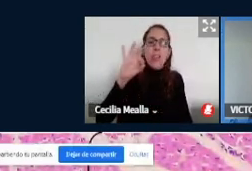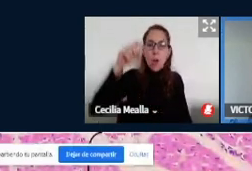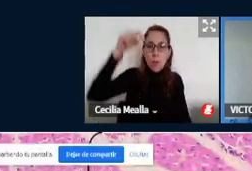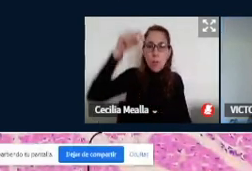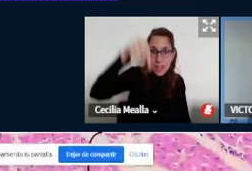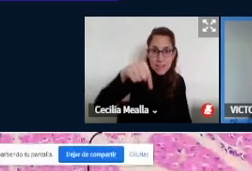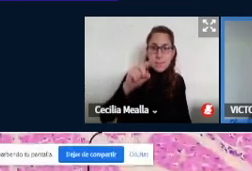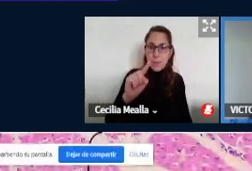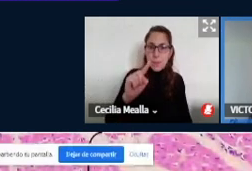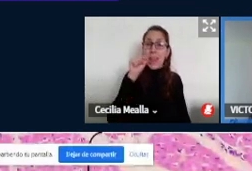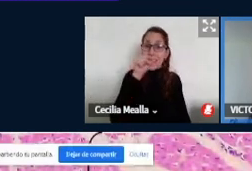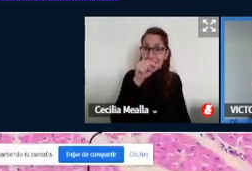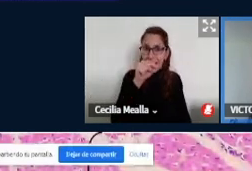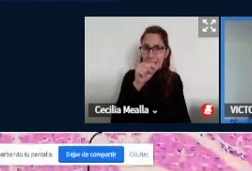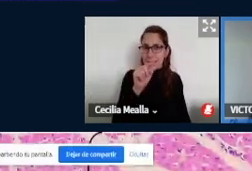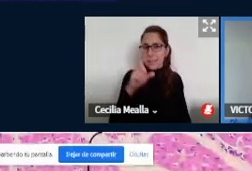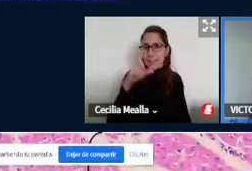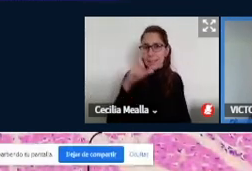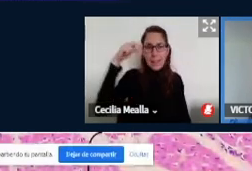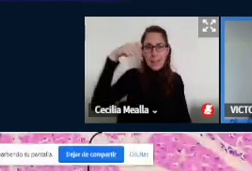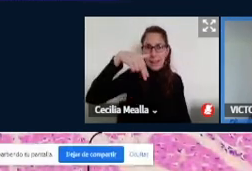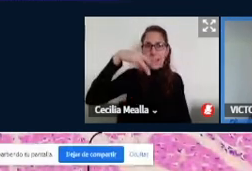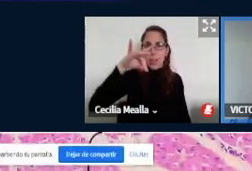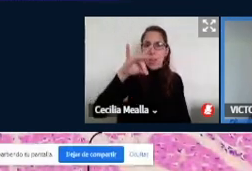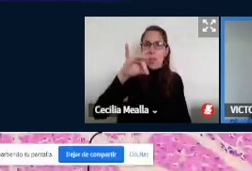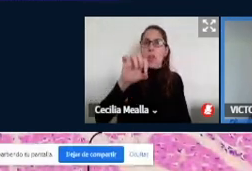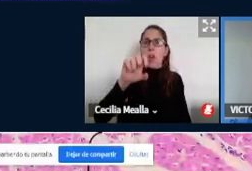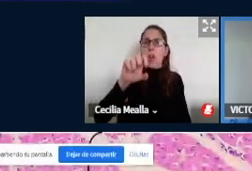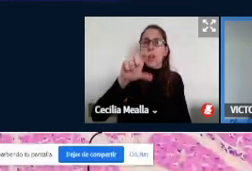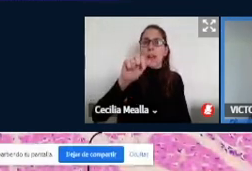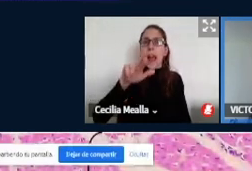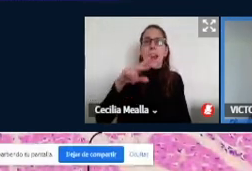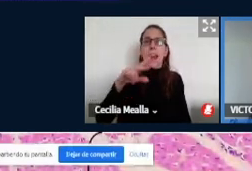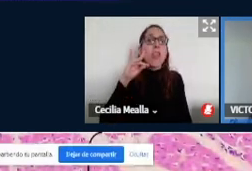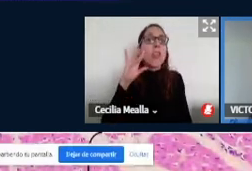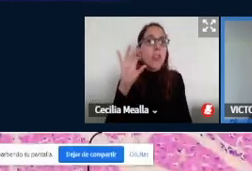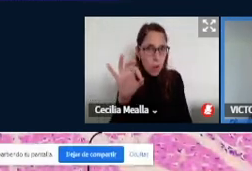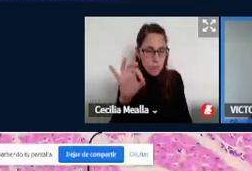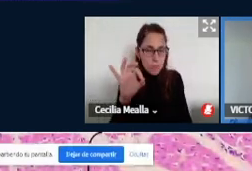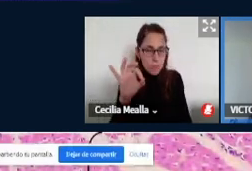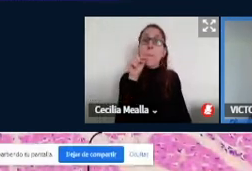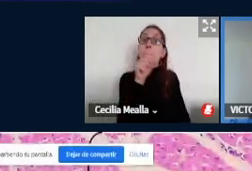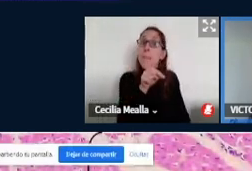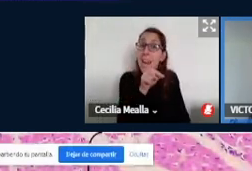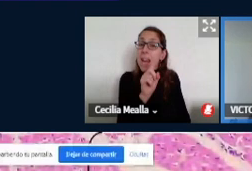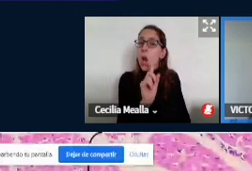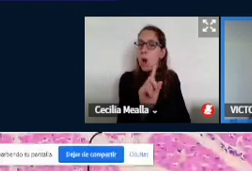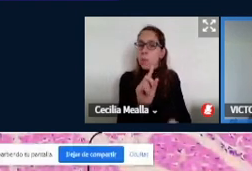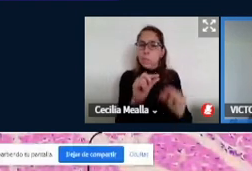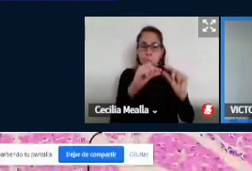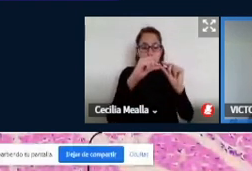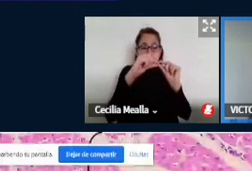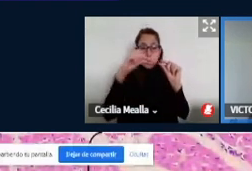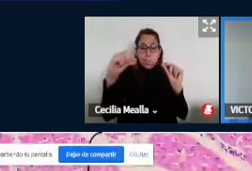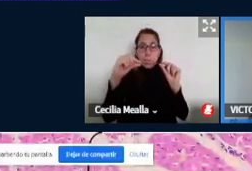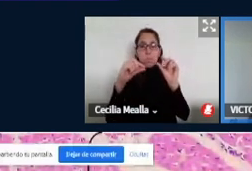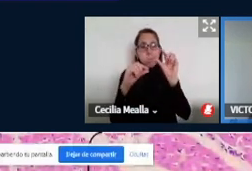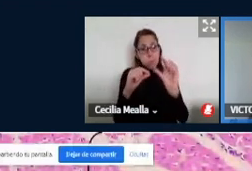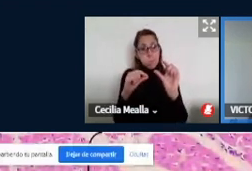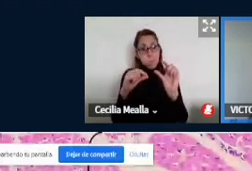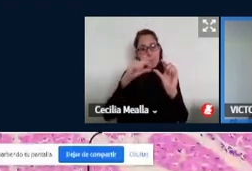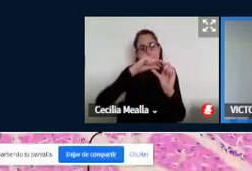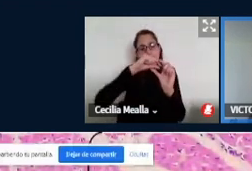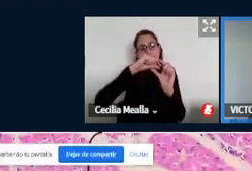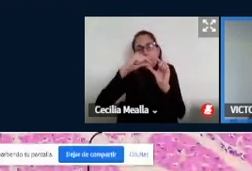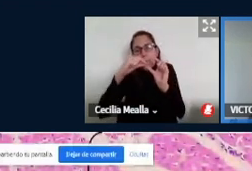Endocardio. Ahora, este endocardio tiene su primera porción hacia la luz, está